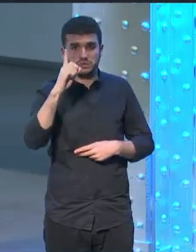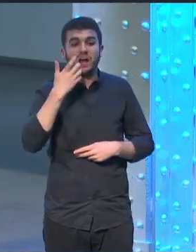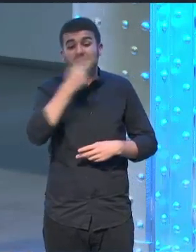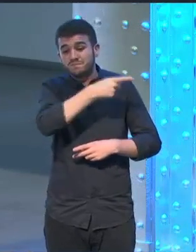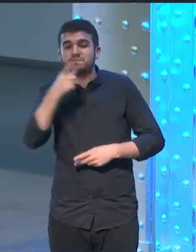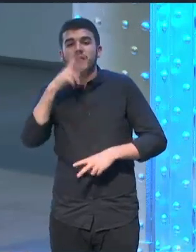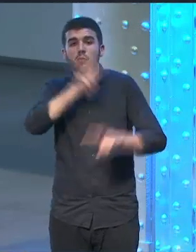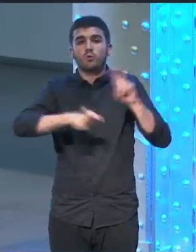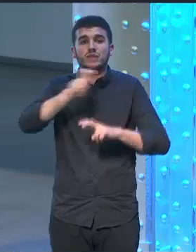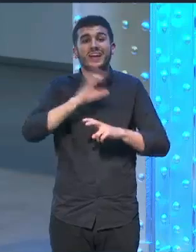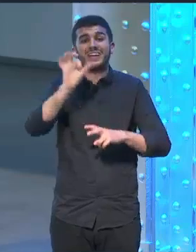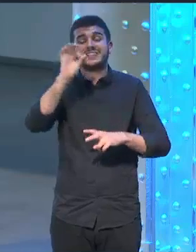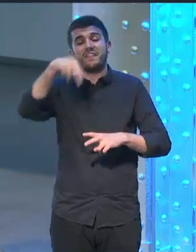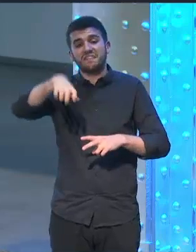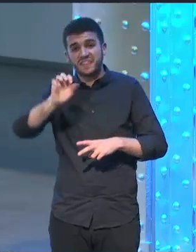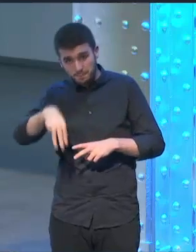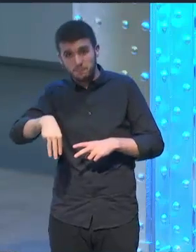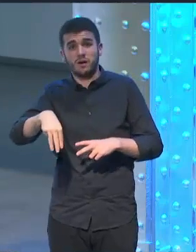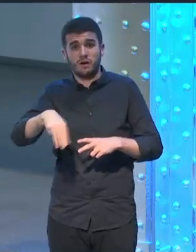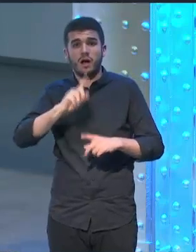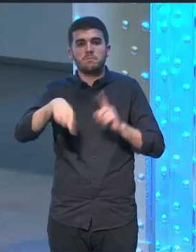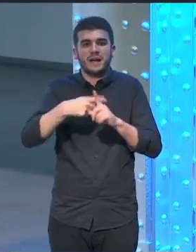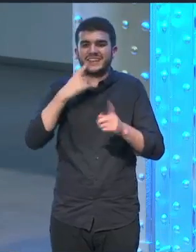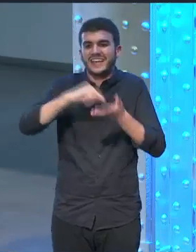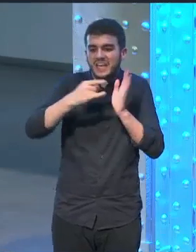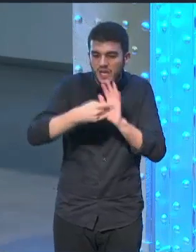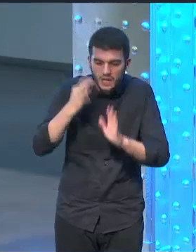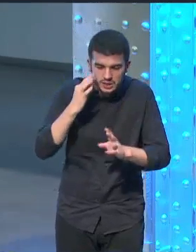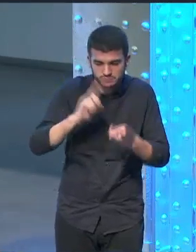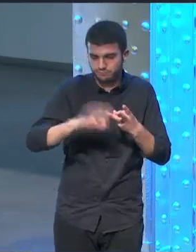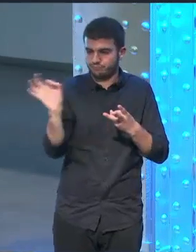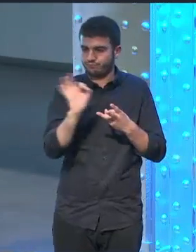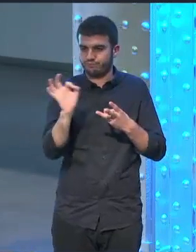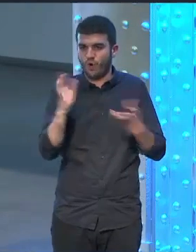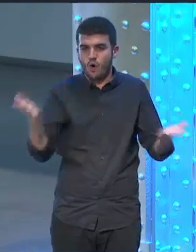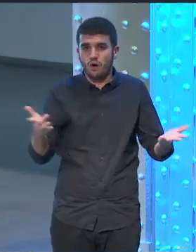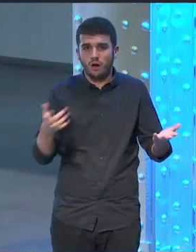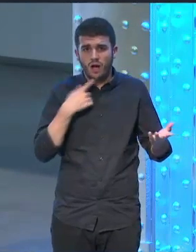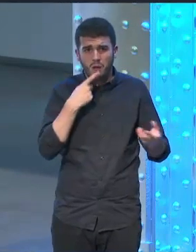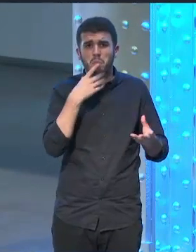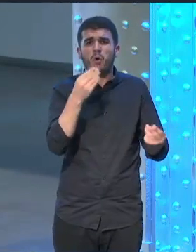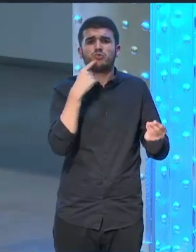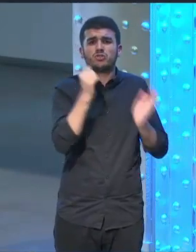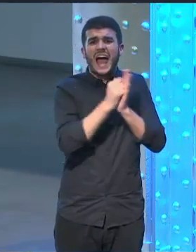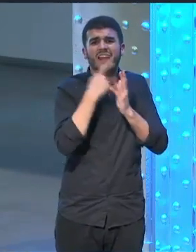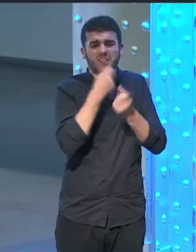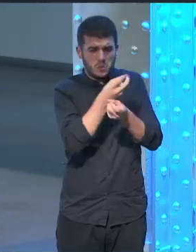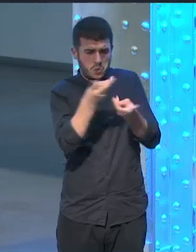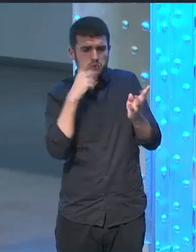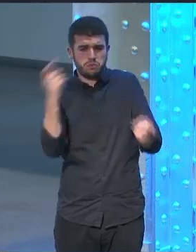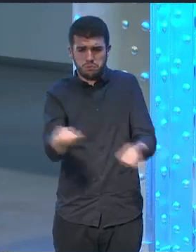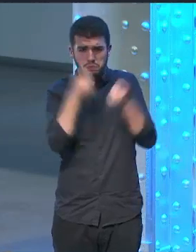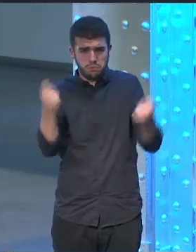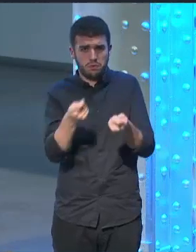buscan STEM, si ustedes buscan ingenieras, si ustedes buscan, aparecerán varios artículos y chicas que